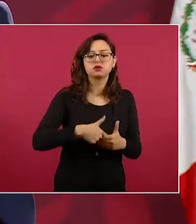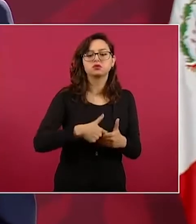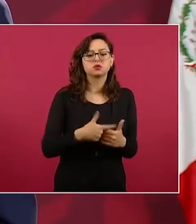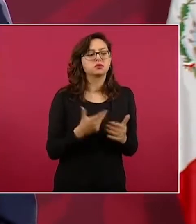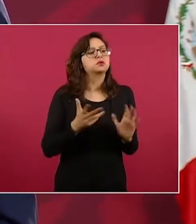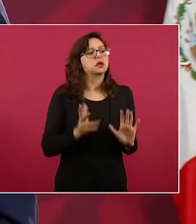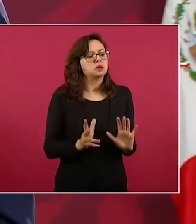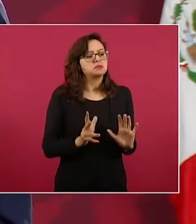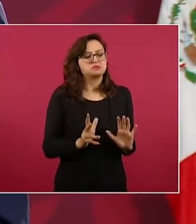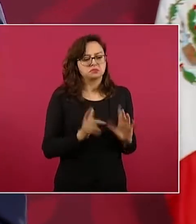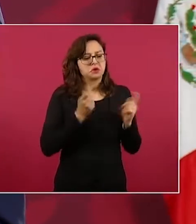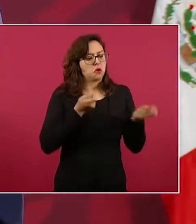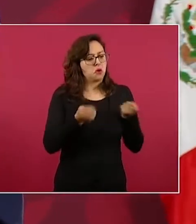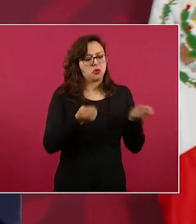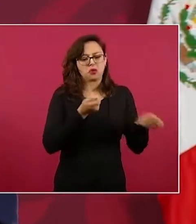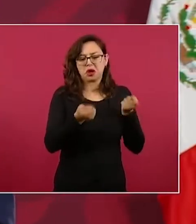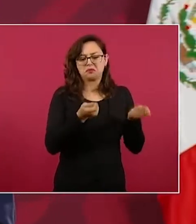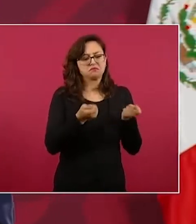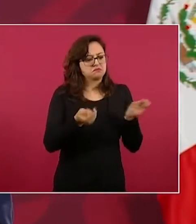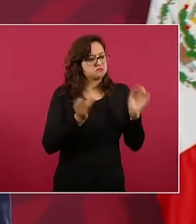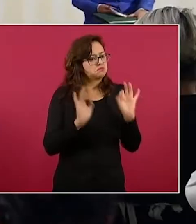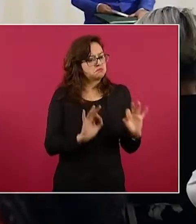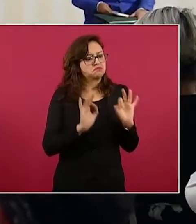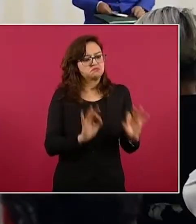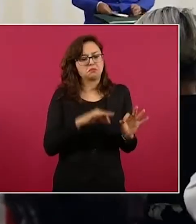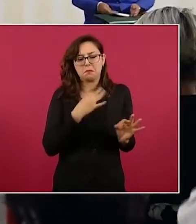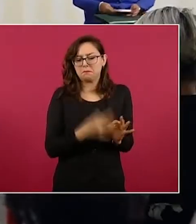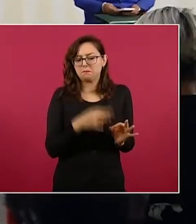hay ningún problema.